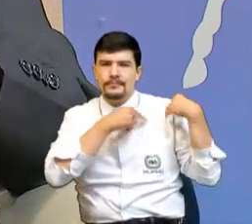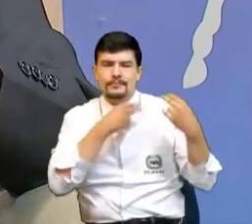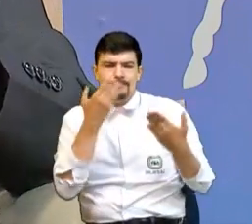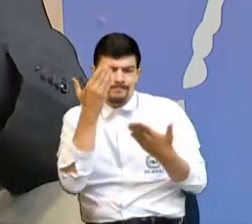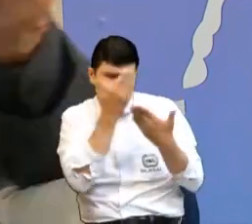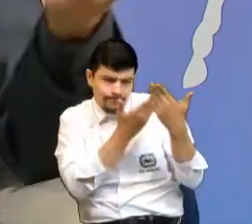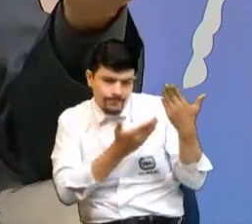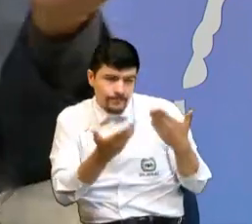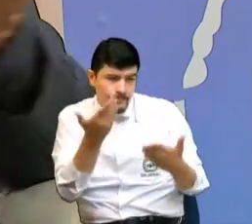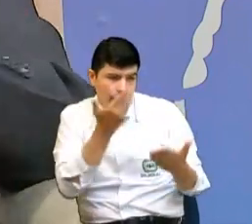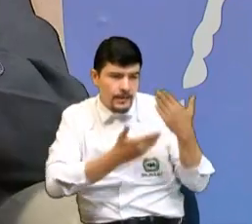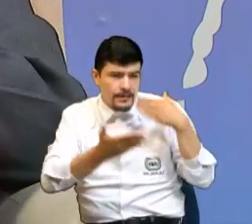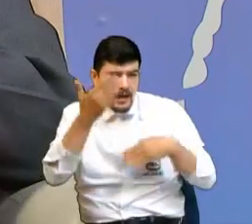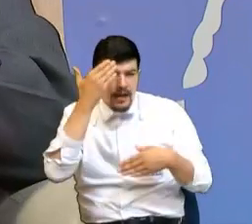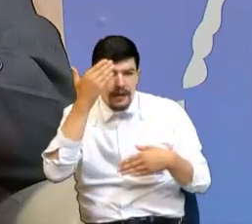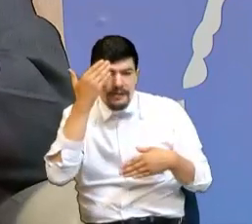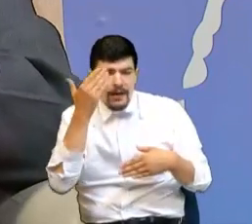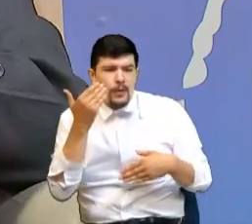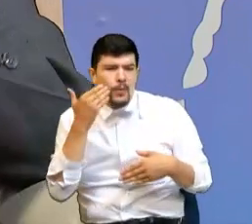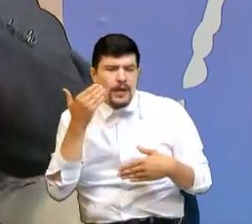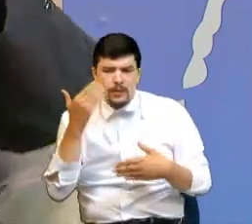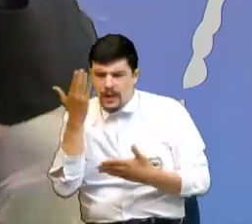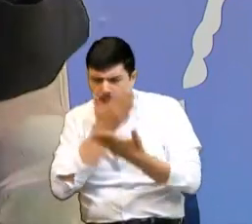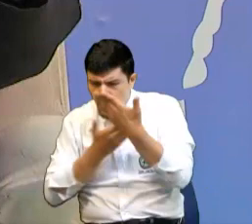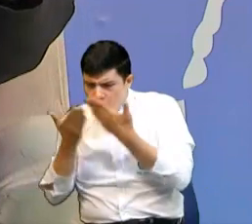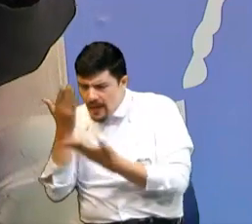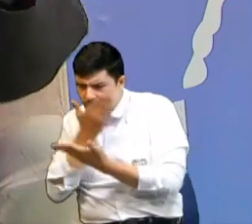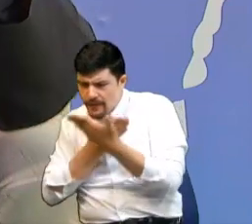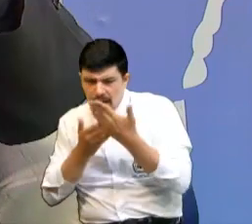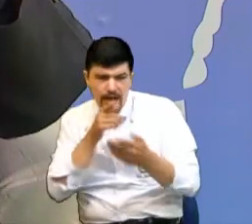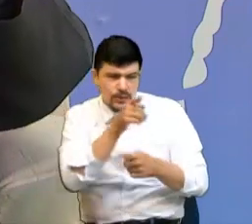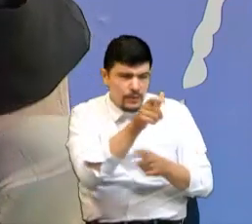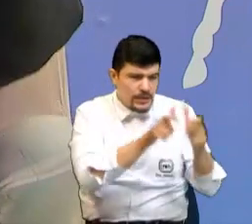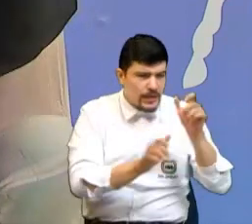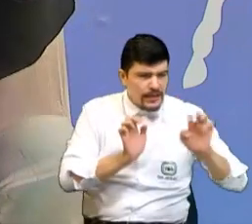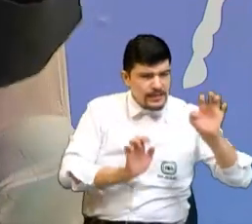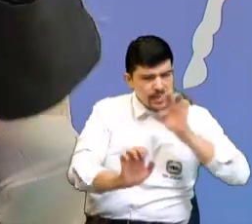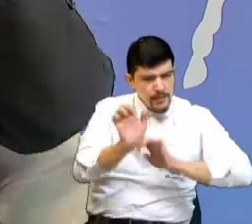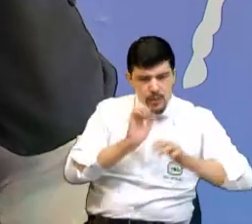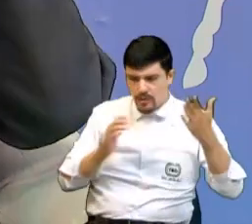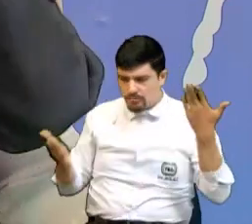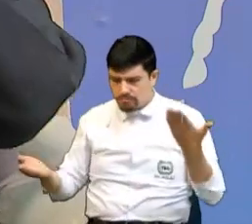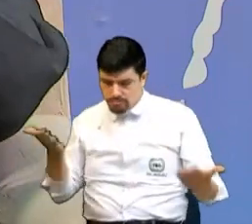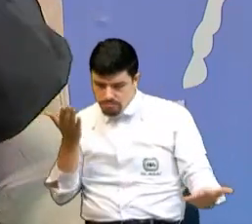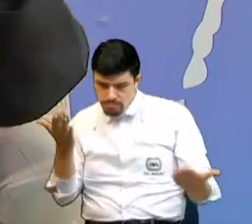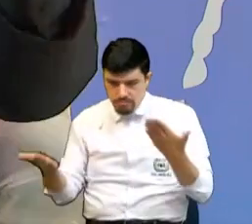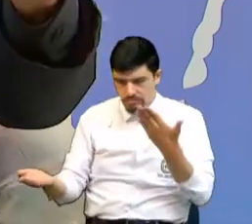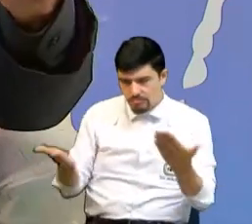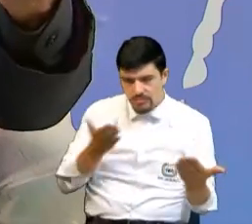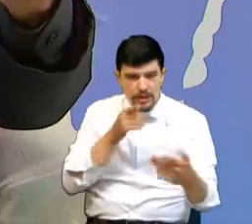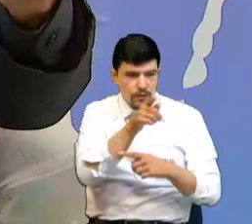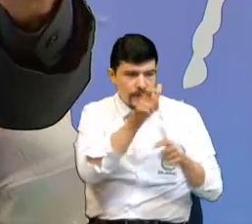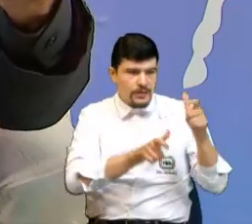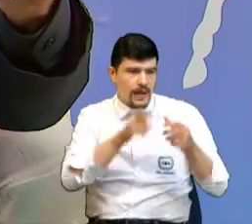el análisis, cuando confrontan la evidencia, cuando miran la postura, la versión de la persona,